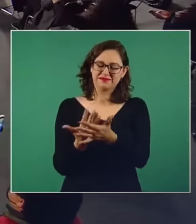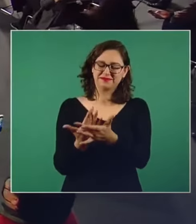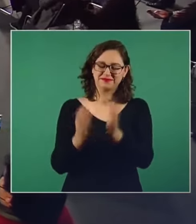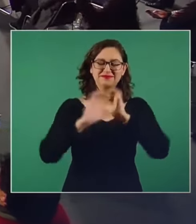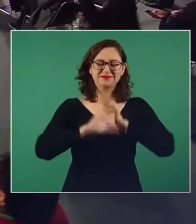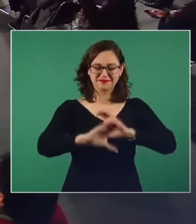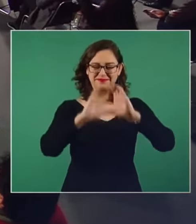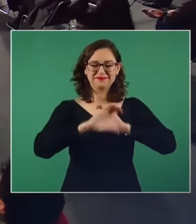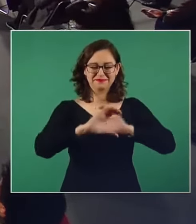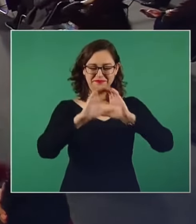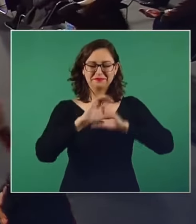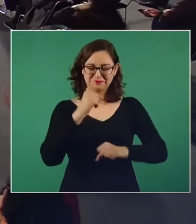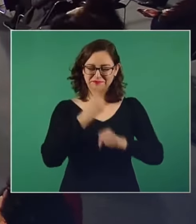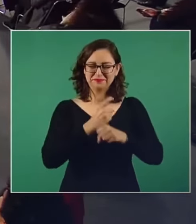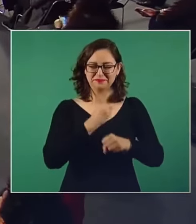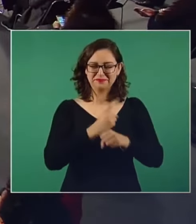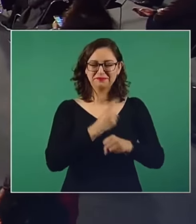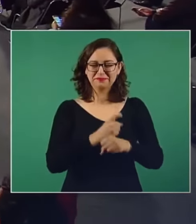Después